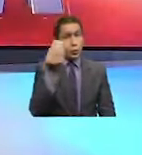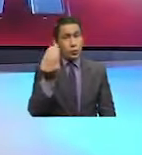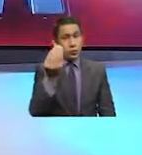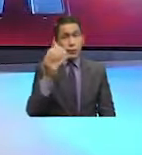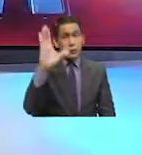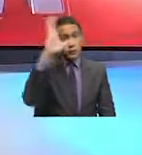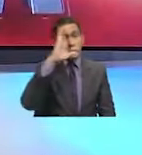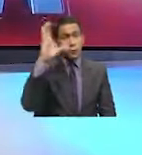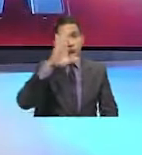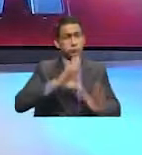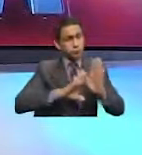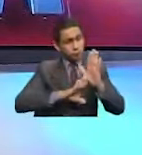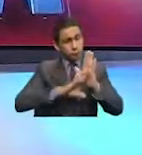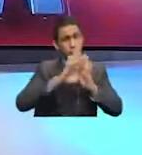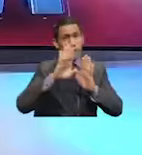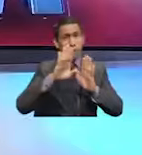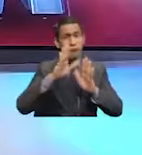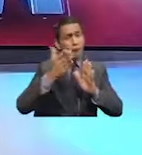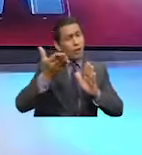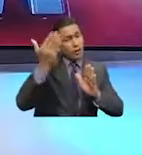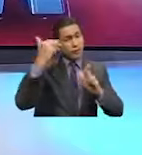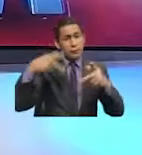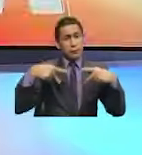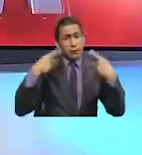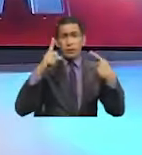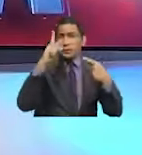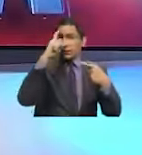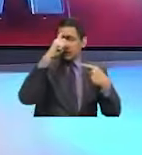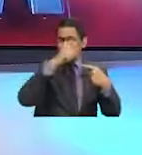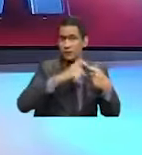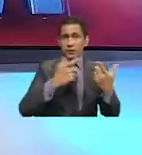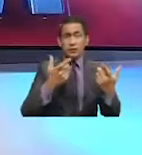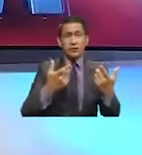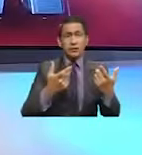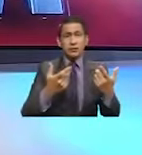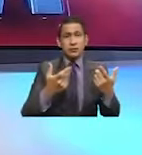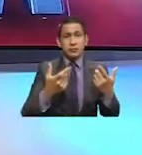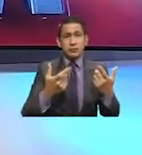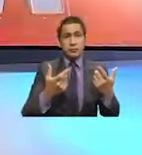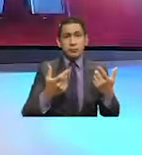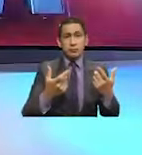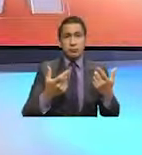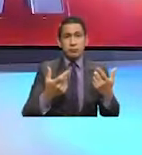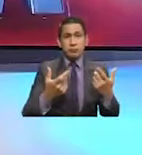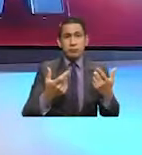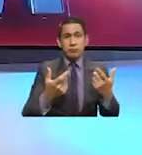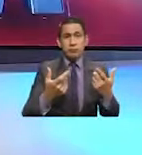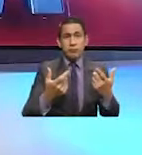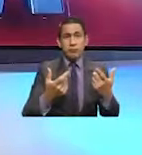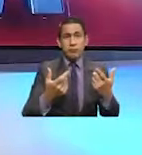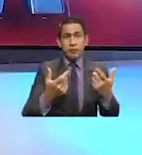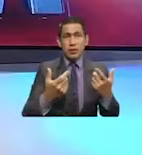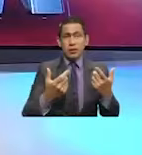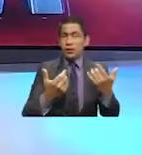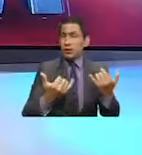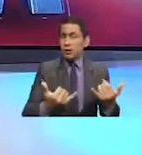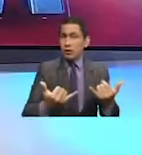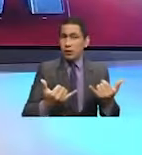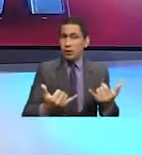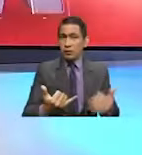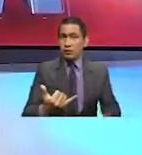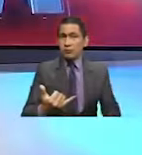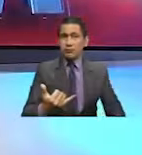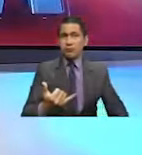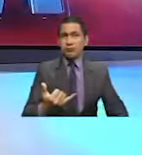de haber estado en un mundo bastante complicado, difícil, de haber pagado condenas en la cárcel, tratan de rehabilitarse y buscan